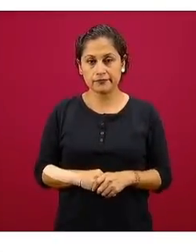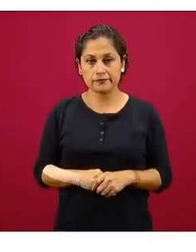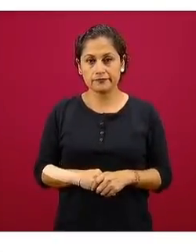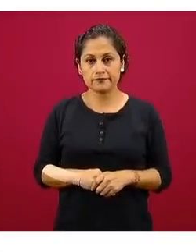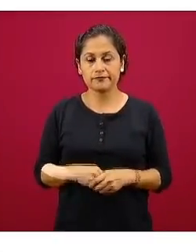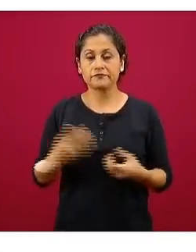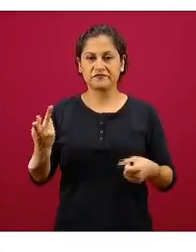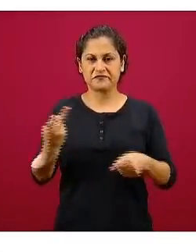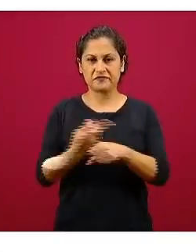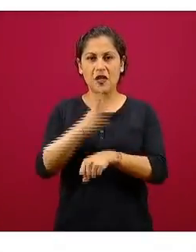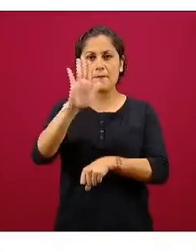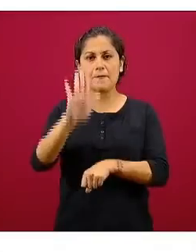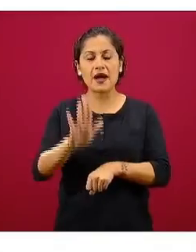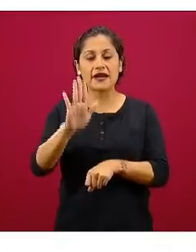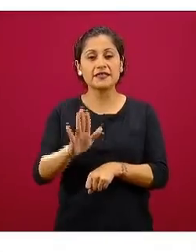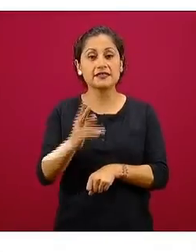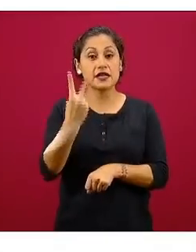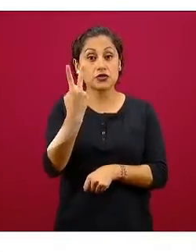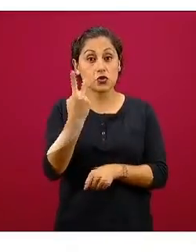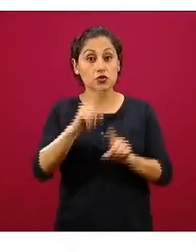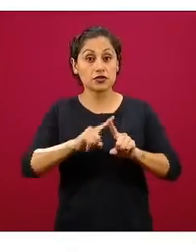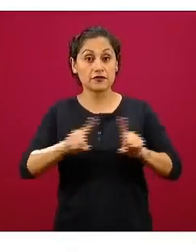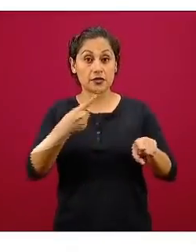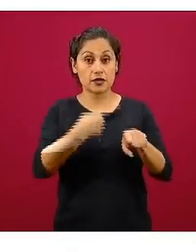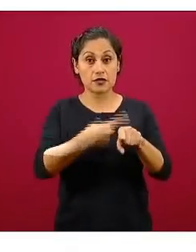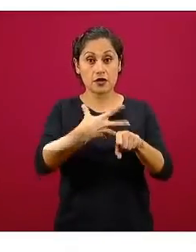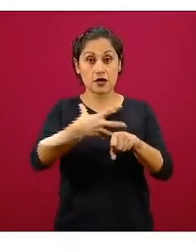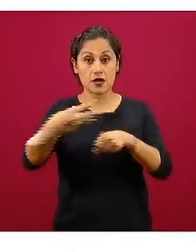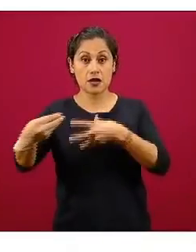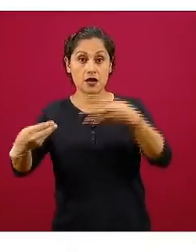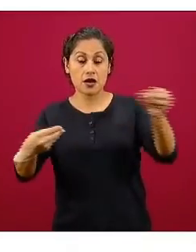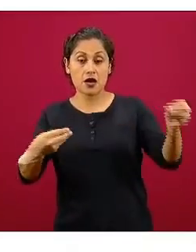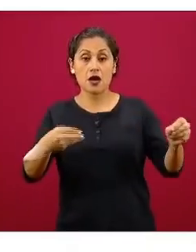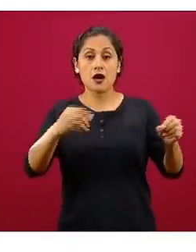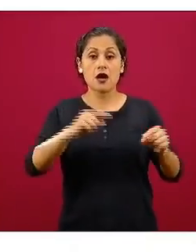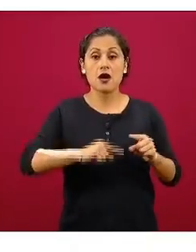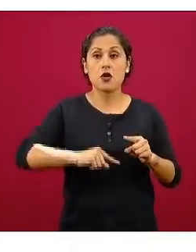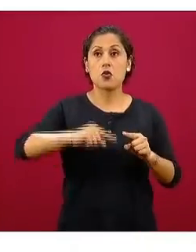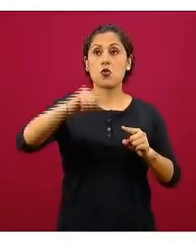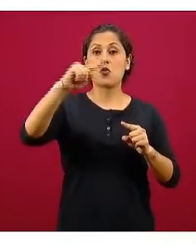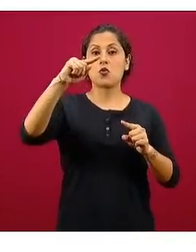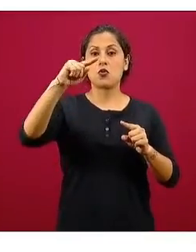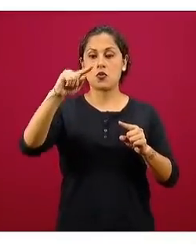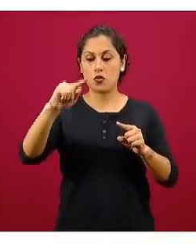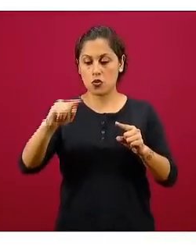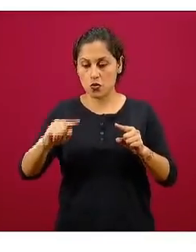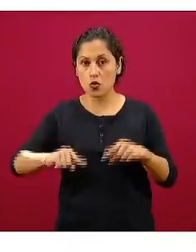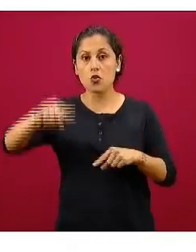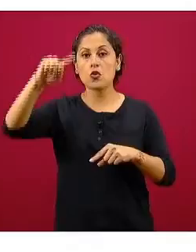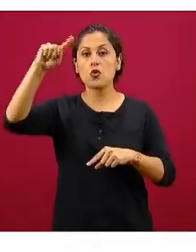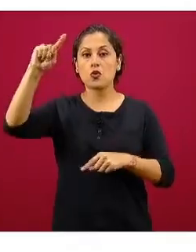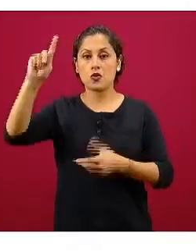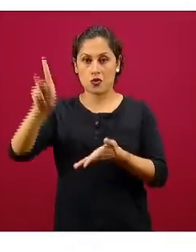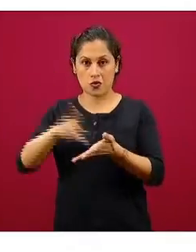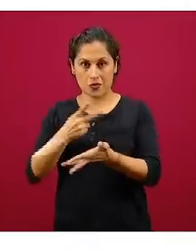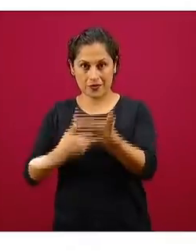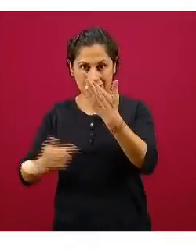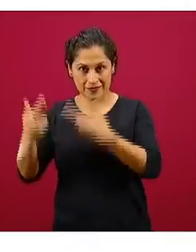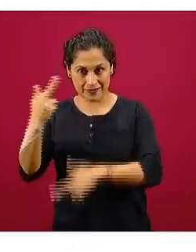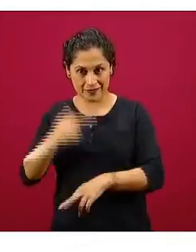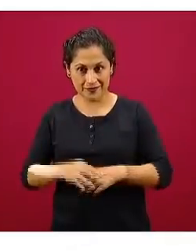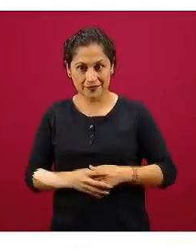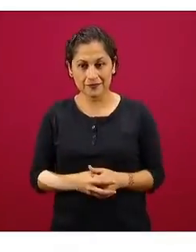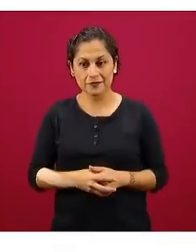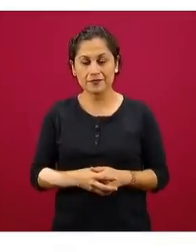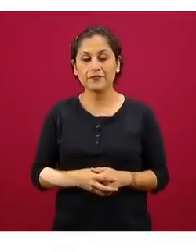contagio o dos ciclos de contagio. Aquí lo que vemos es que se ha prolongado por supuesto por encima de la predicción. Vemos también en